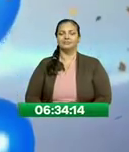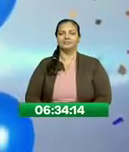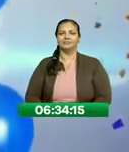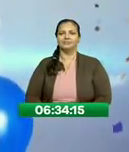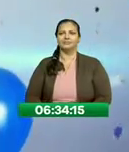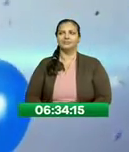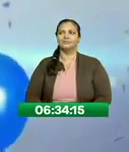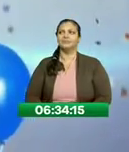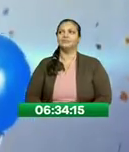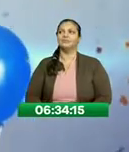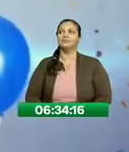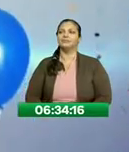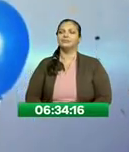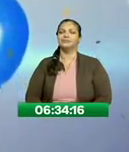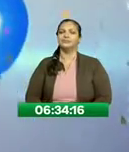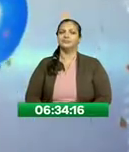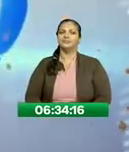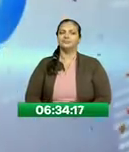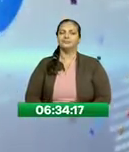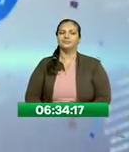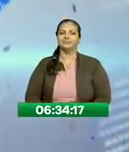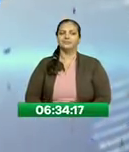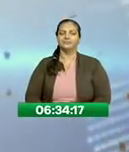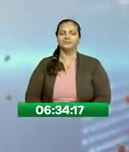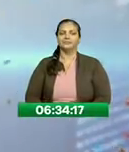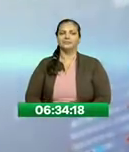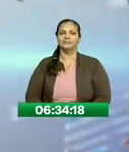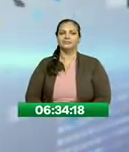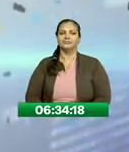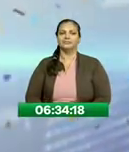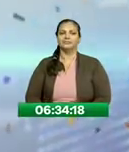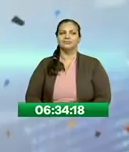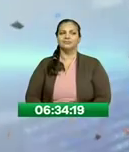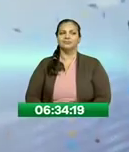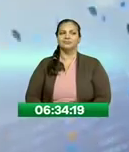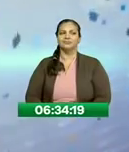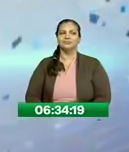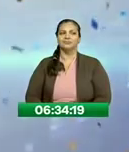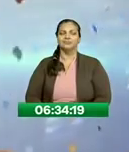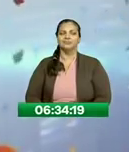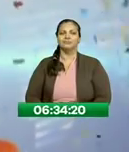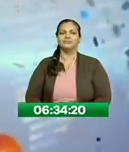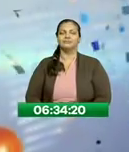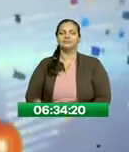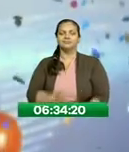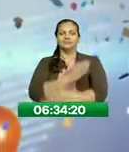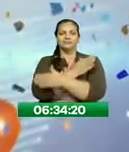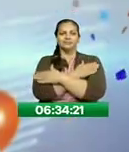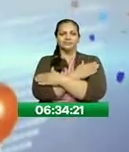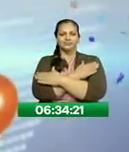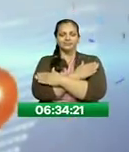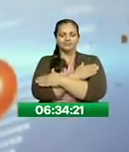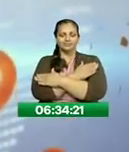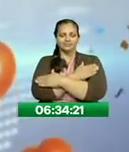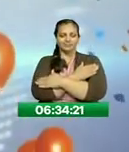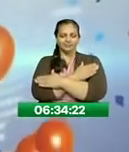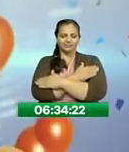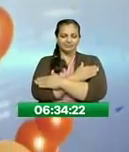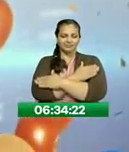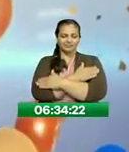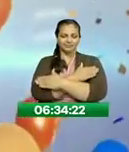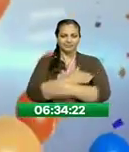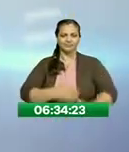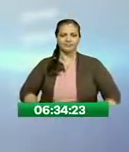ya. ¡Eso! Alzador de pesa, ¿no? Sí. No es arrepentirse los goles. ¡Felicidades! ¡Que viva! ¡Feliz al